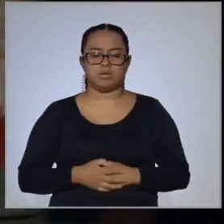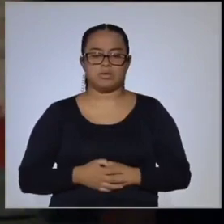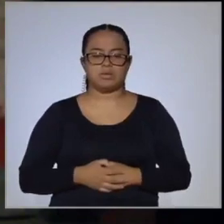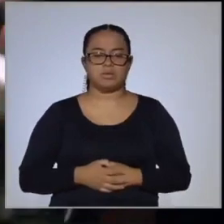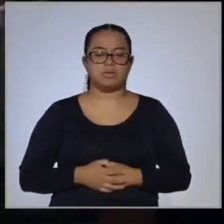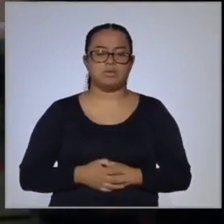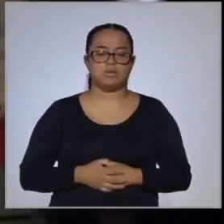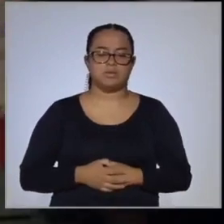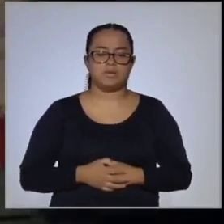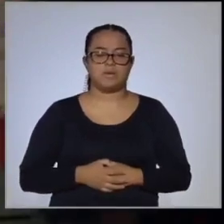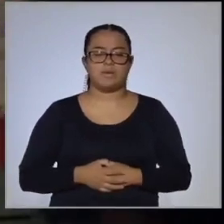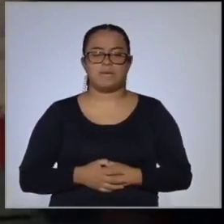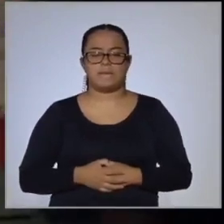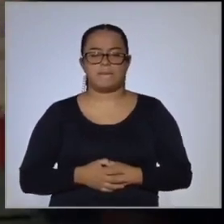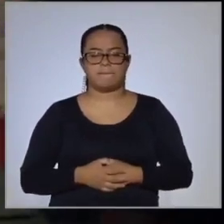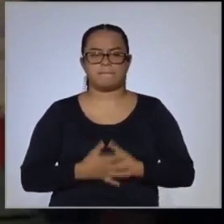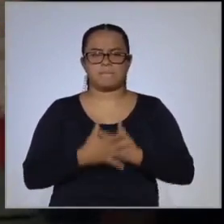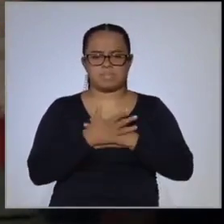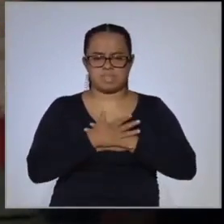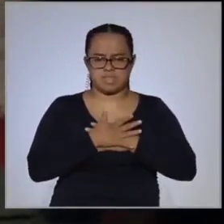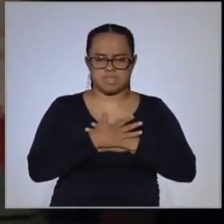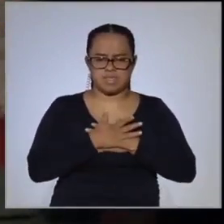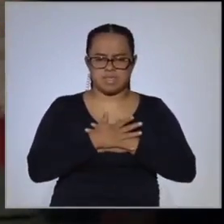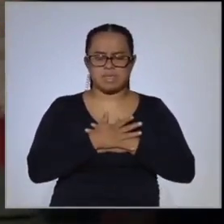Amor, y rabia.